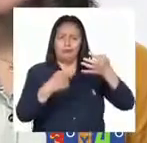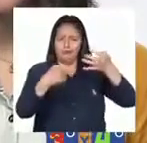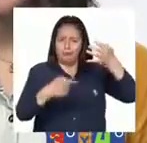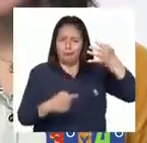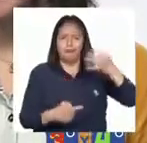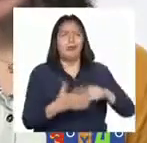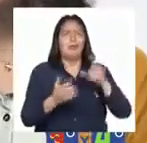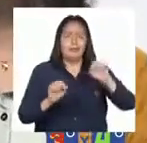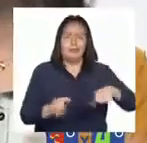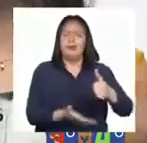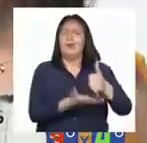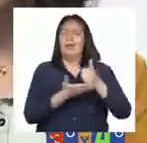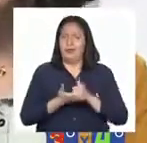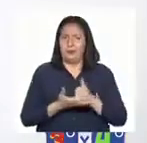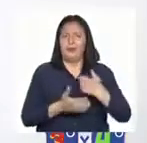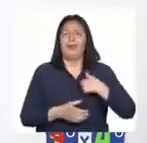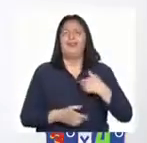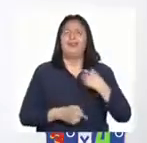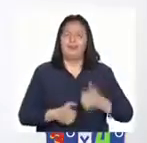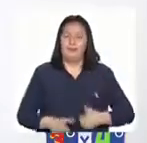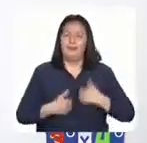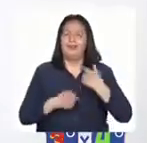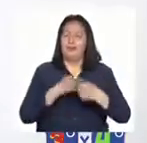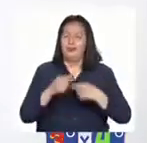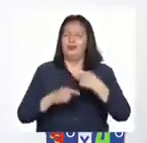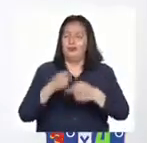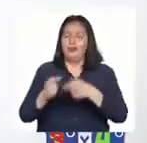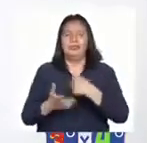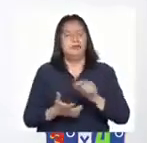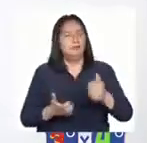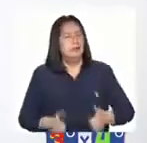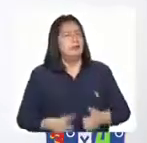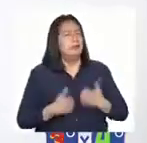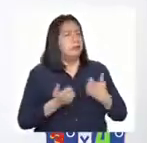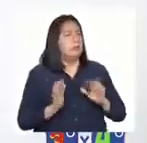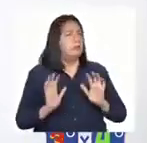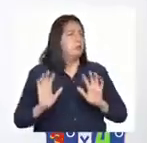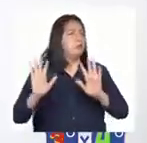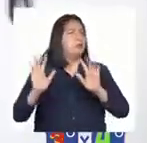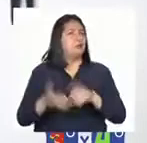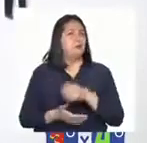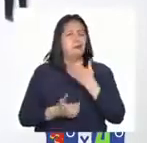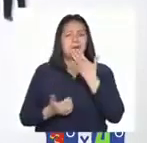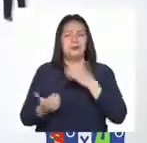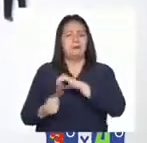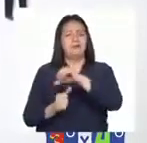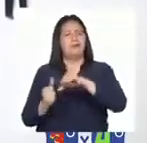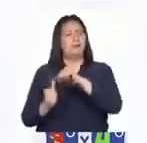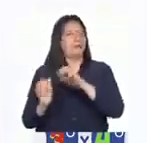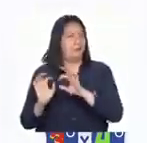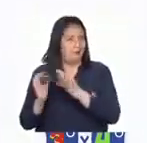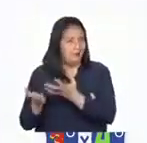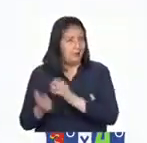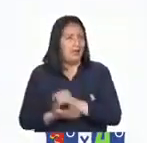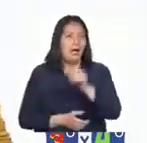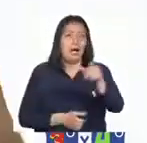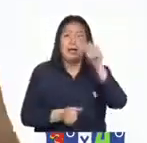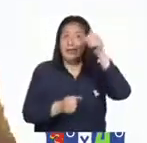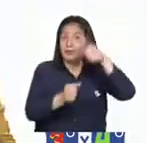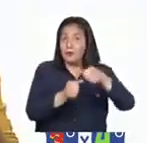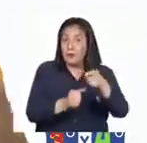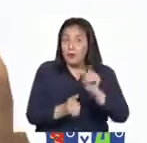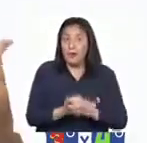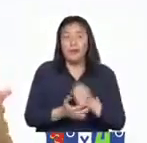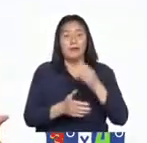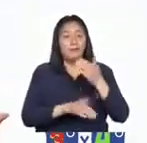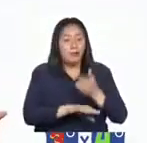estas acciones nos ayudarán en nuestro día a día para tener una vida increíble con quienes nos rodean. Recuerden